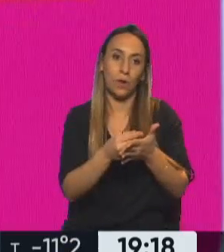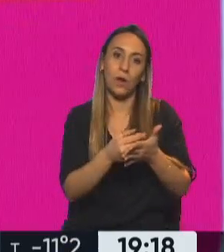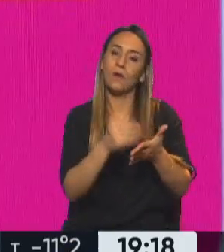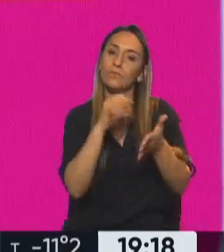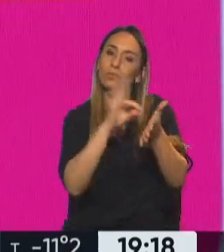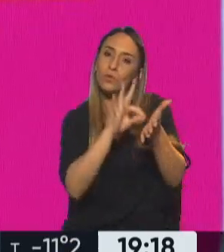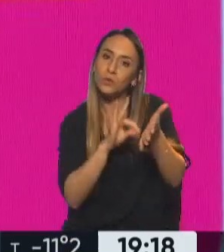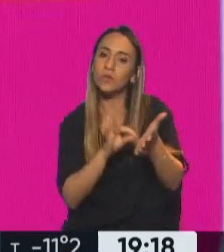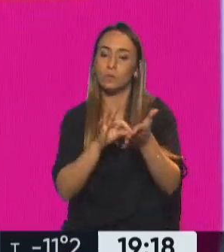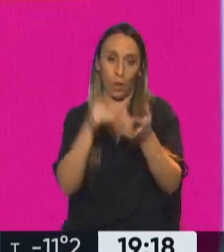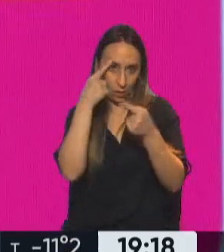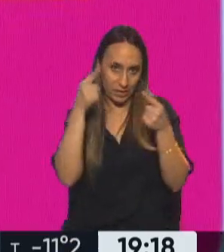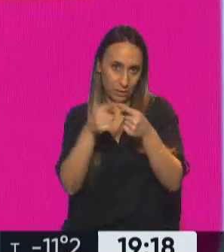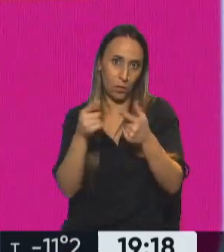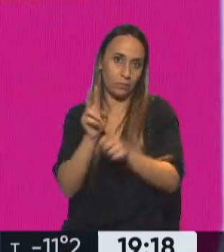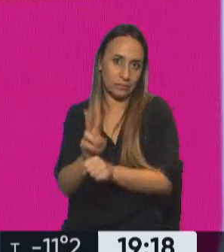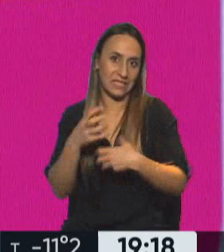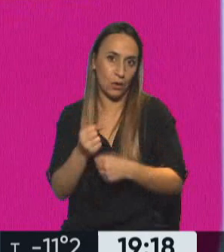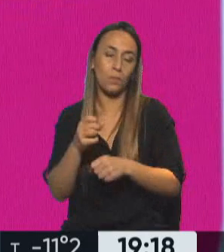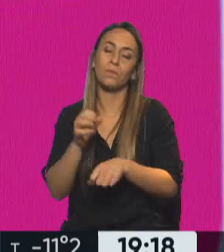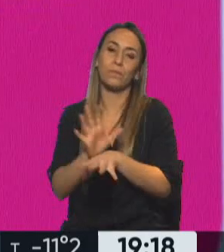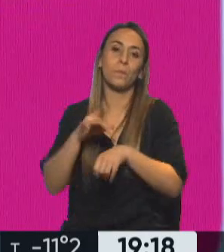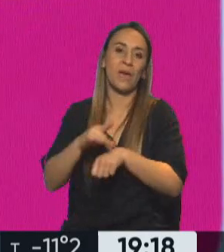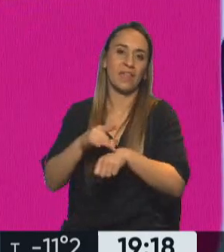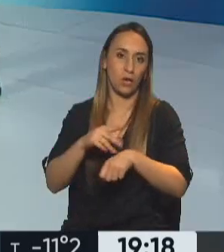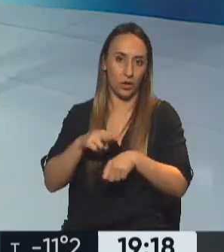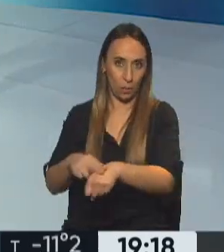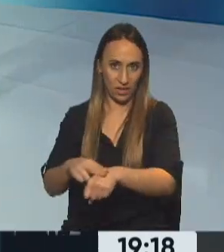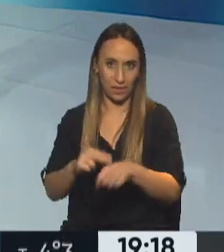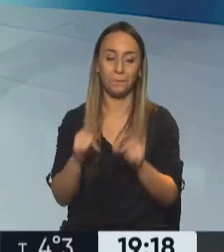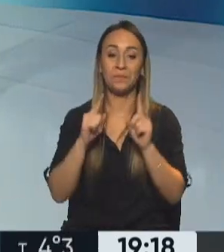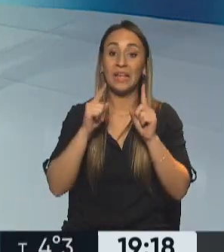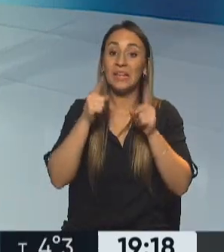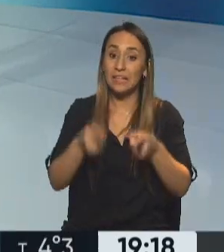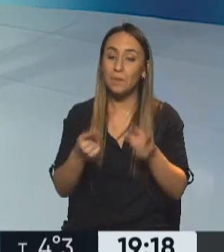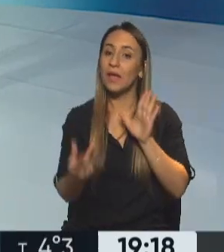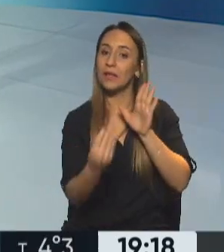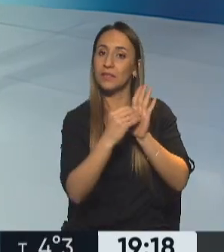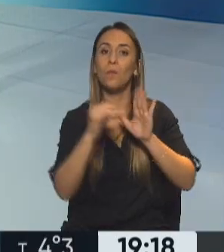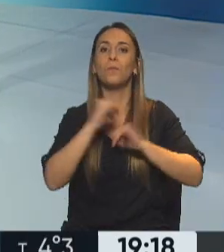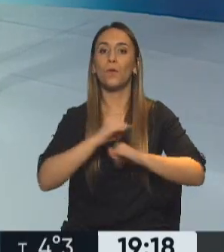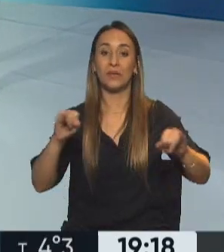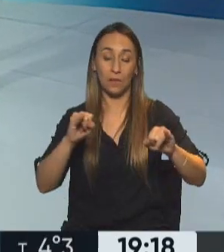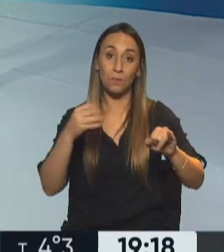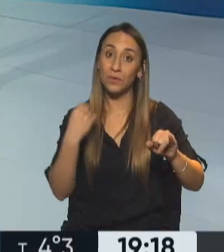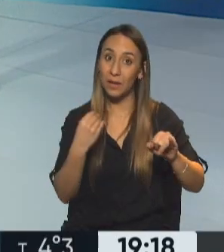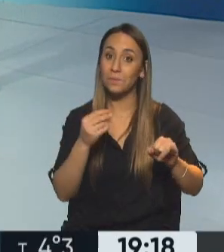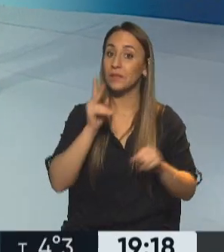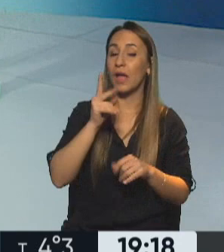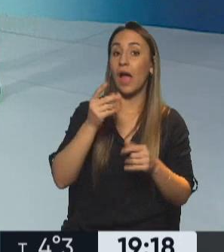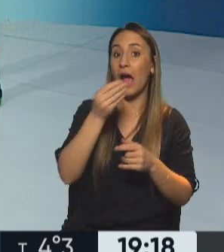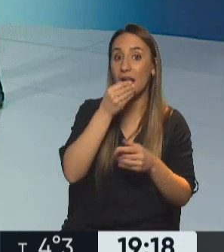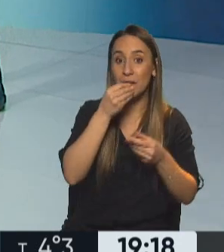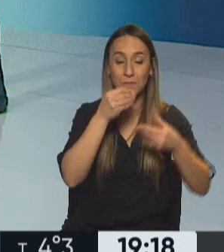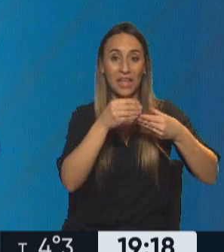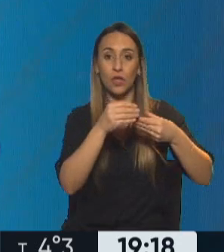médicos. Y también abarca la regulación de la publicidad, ¿no es cierto? Porque se prohíben en los